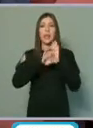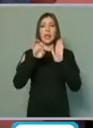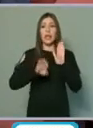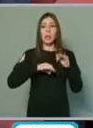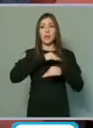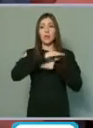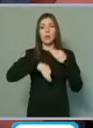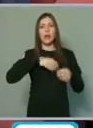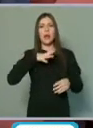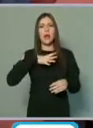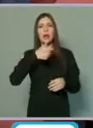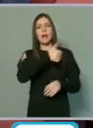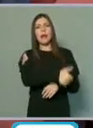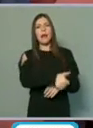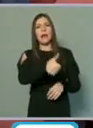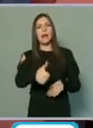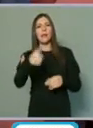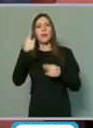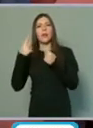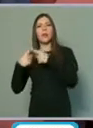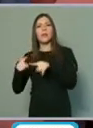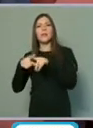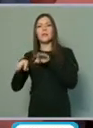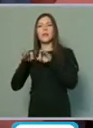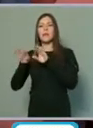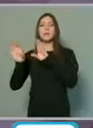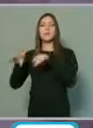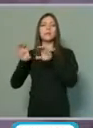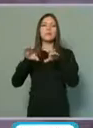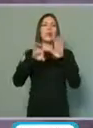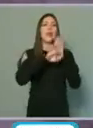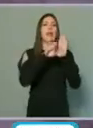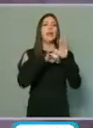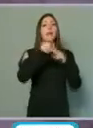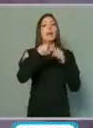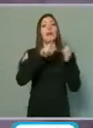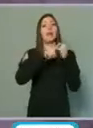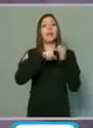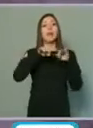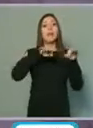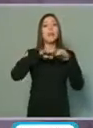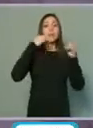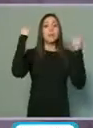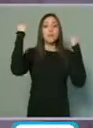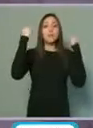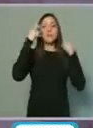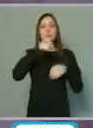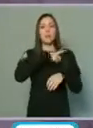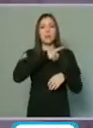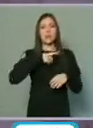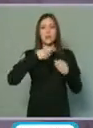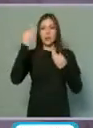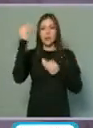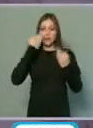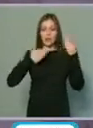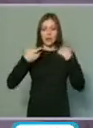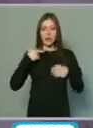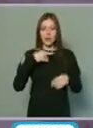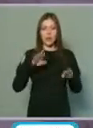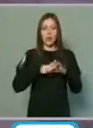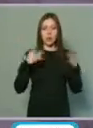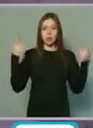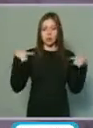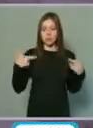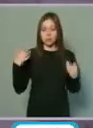nosotros tenemos expectativas de cada profesión, ¿no? Entonces, si tú vas a pedir una chamba muy creativa, entonces nuestra expectativa es verte creativo, ¿no?